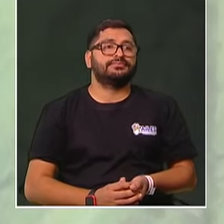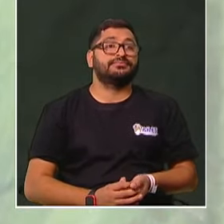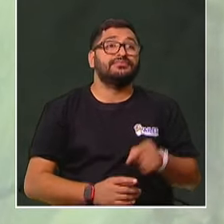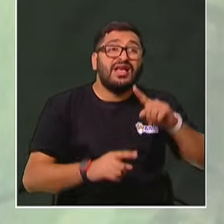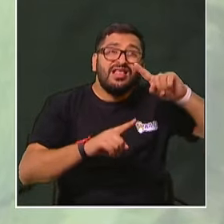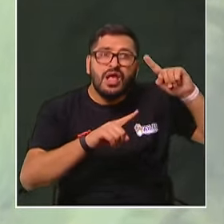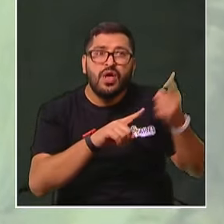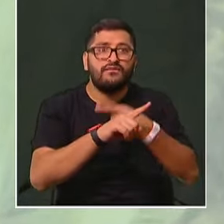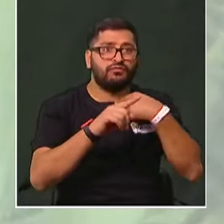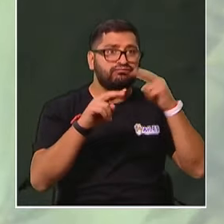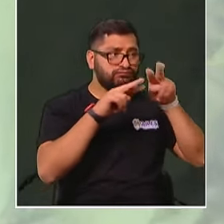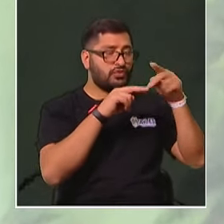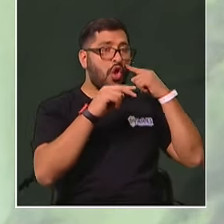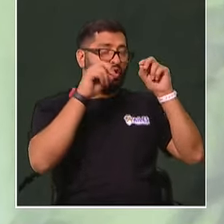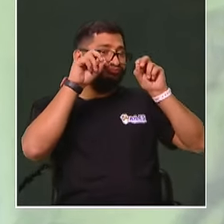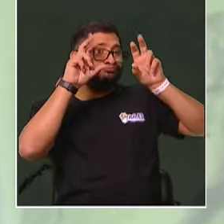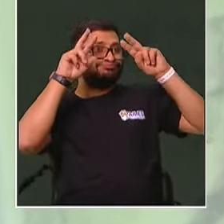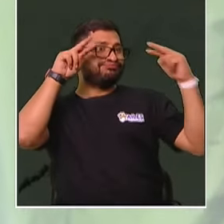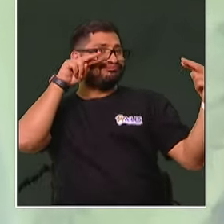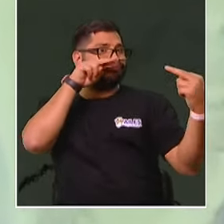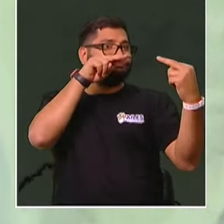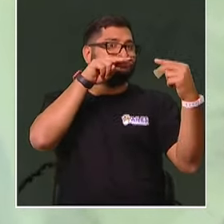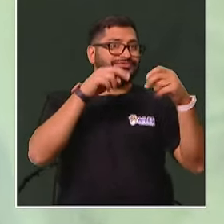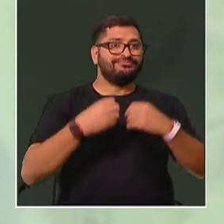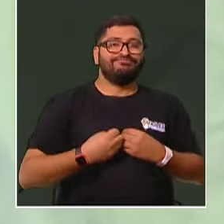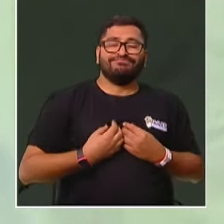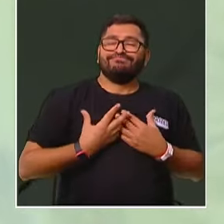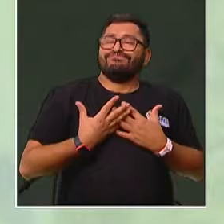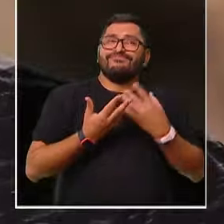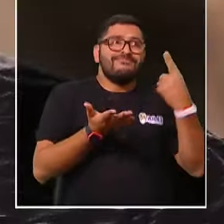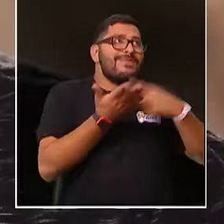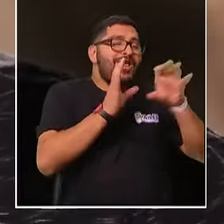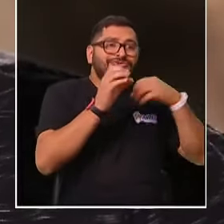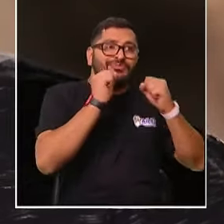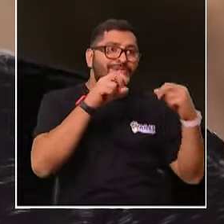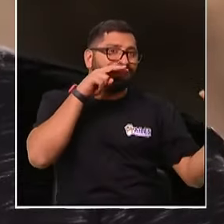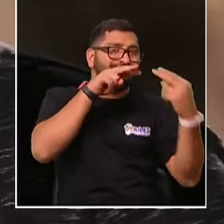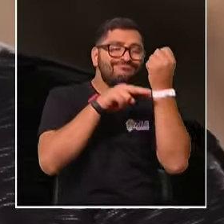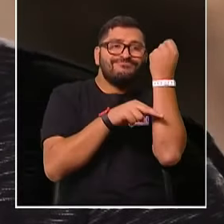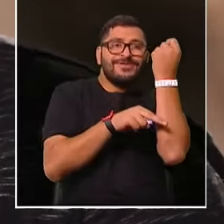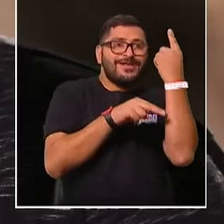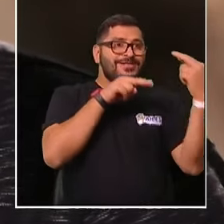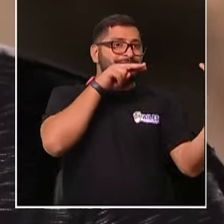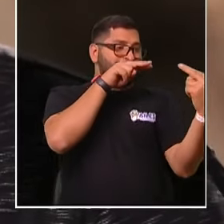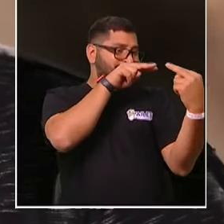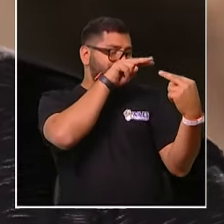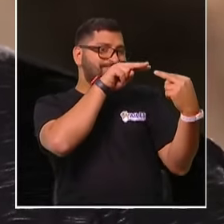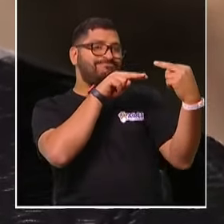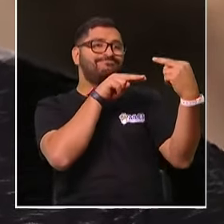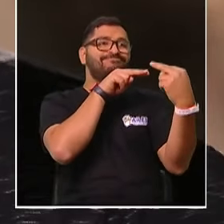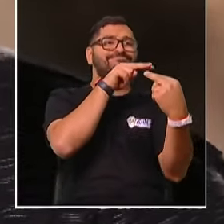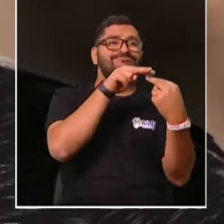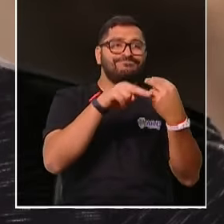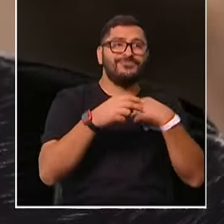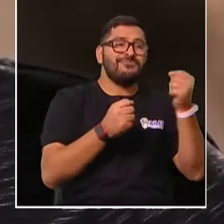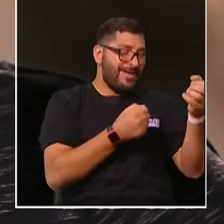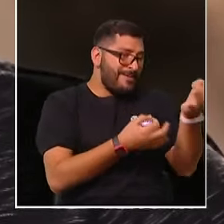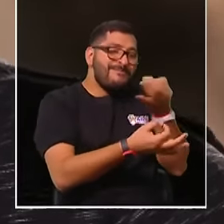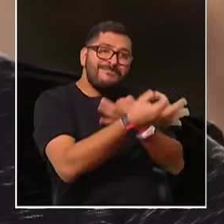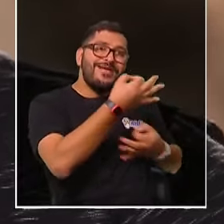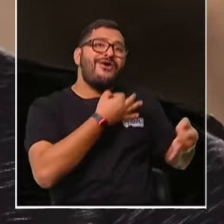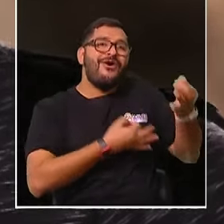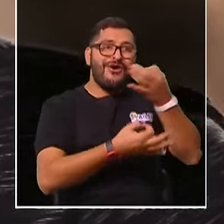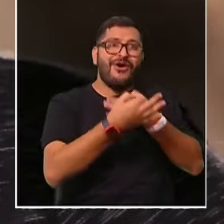Y de nuevo verle sus ojitos abiertos, tratando de expresarme, decirme mil cosas, porque uno conoce los